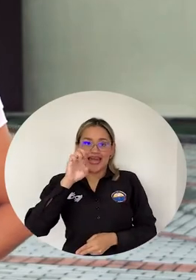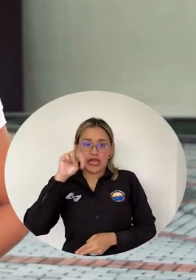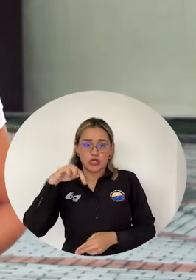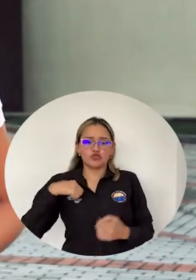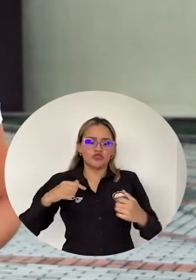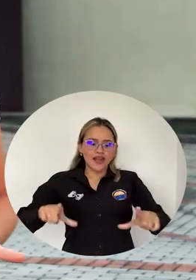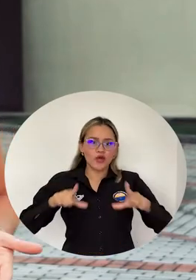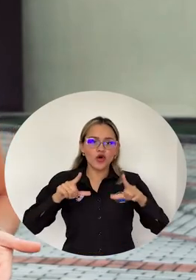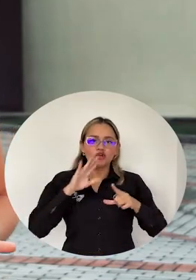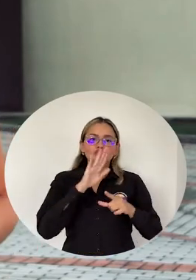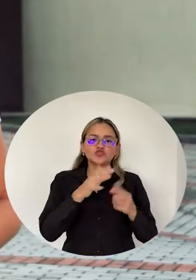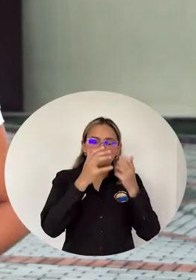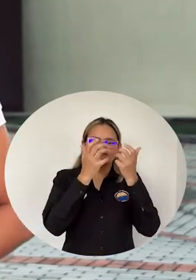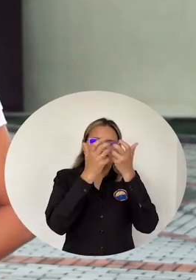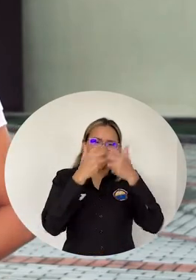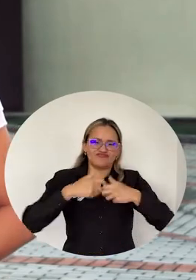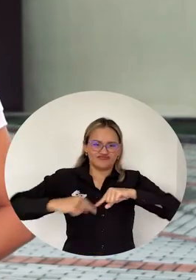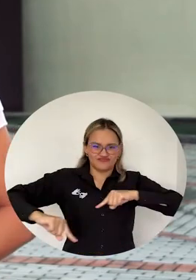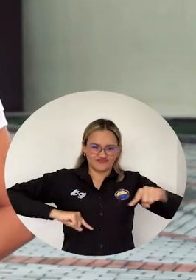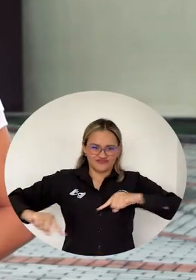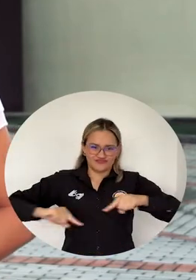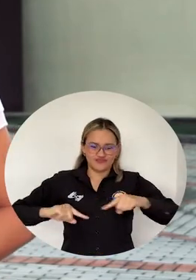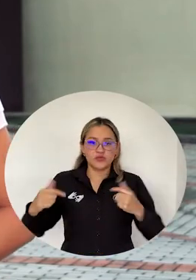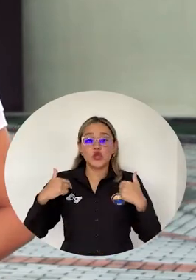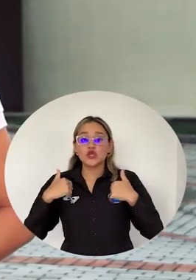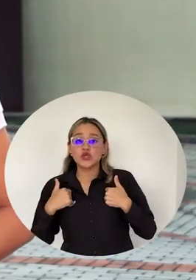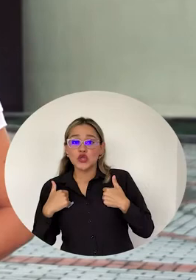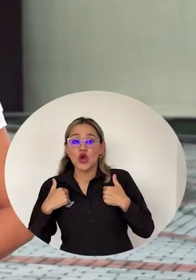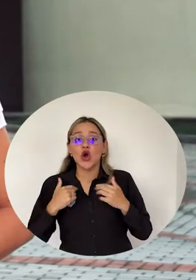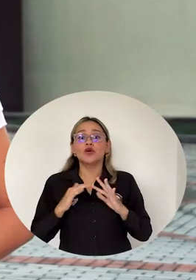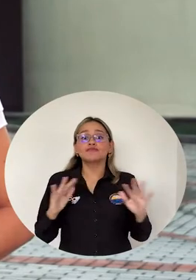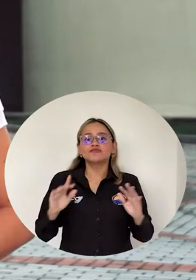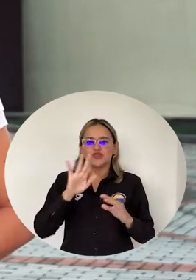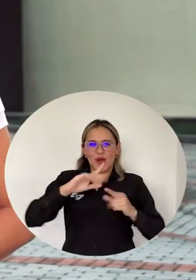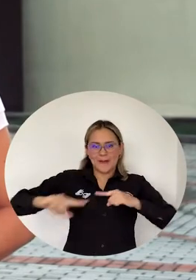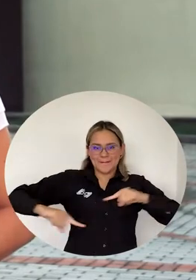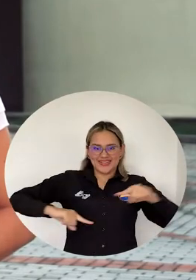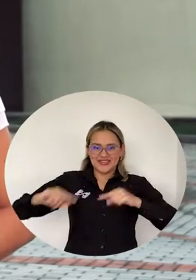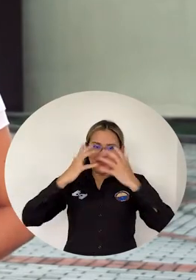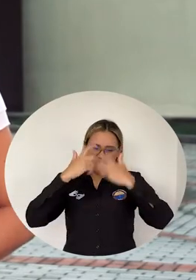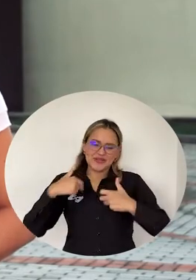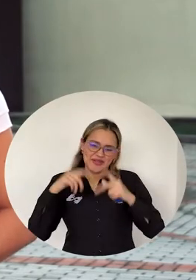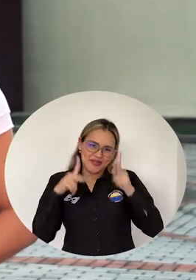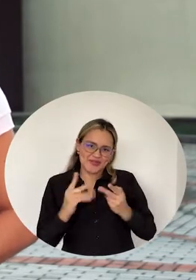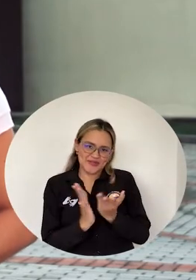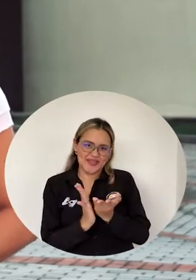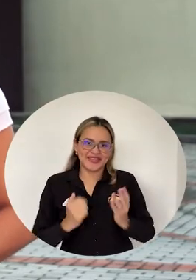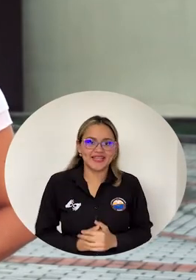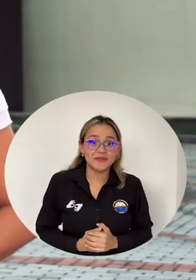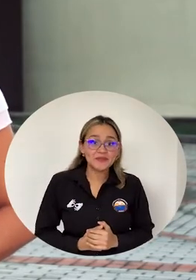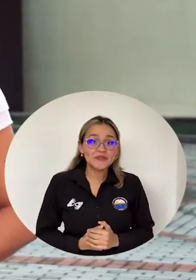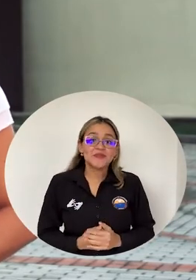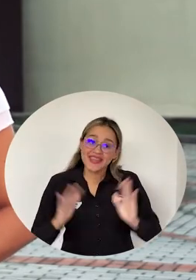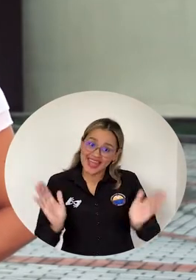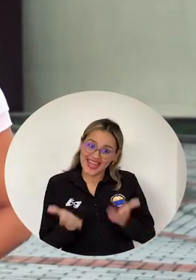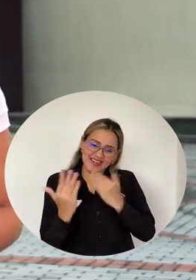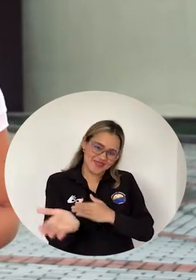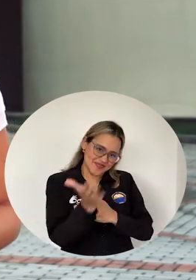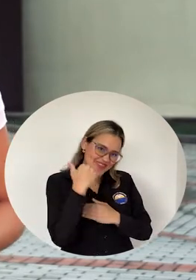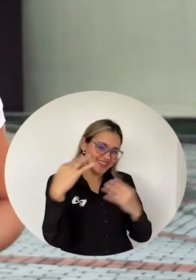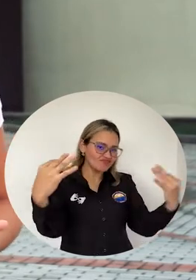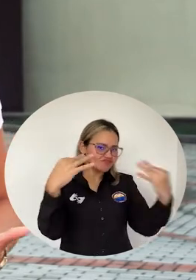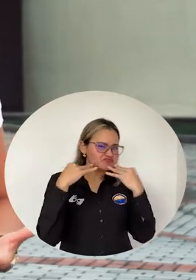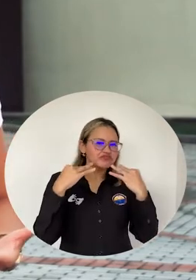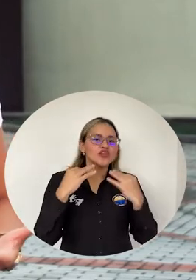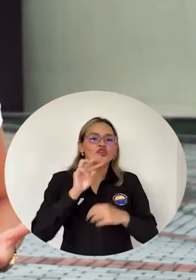programa de administración de empresas Y yo soy Angélica González, estudiante del programa de administración de empresas Los invitamos a que nos acompañen durante